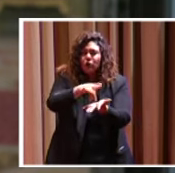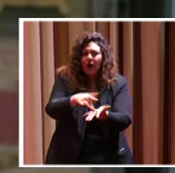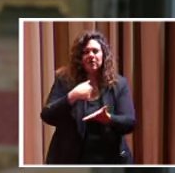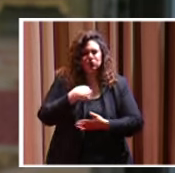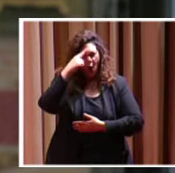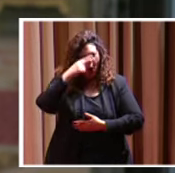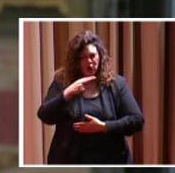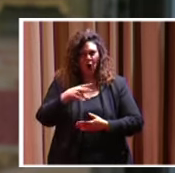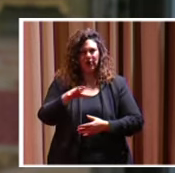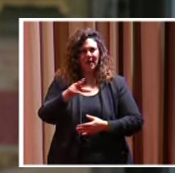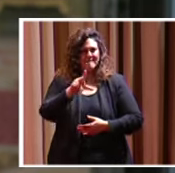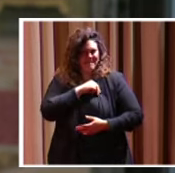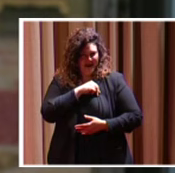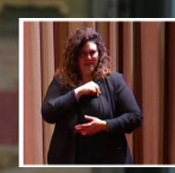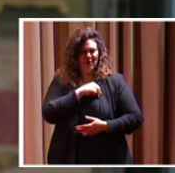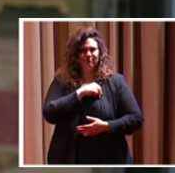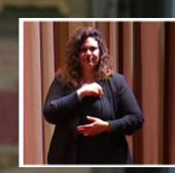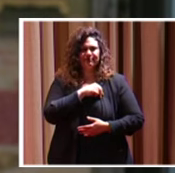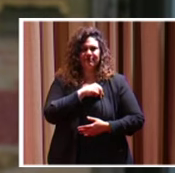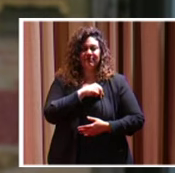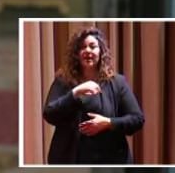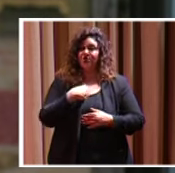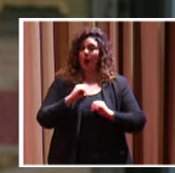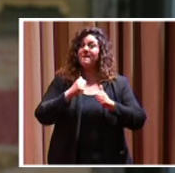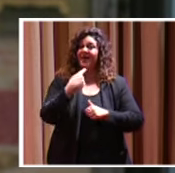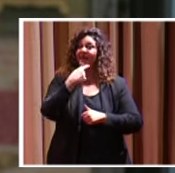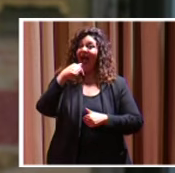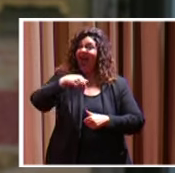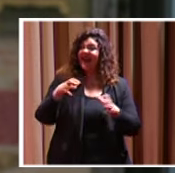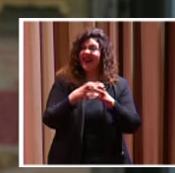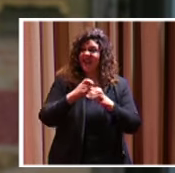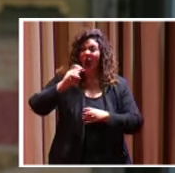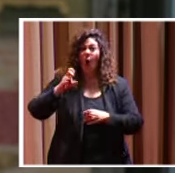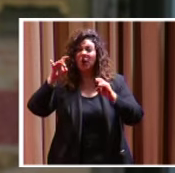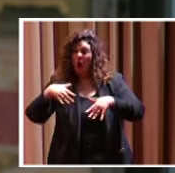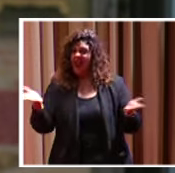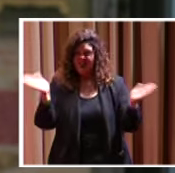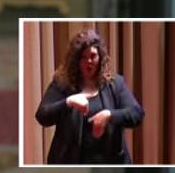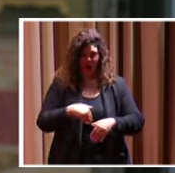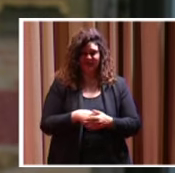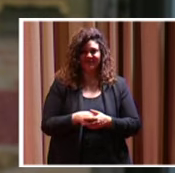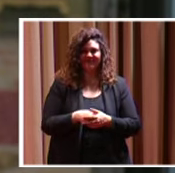distinción recibida. Para empezar, diré que como en Granada, na.